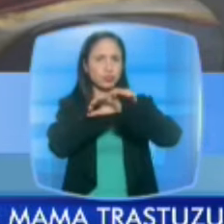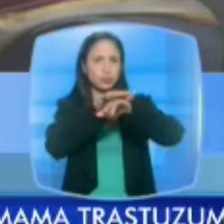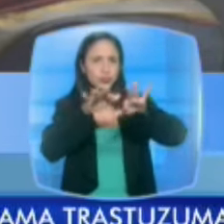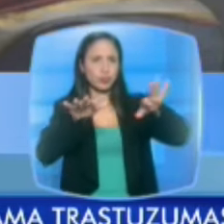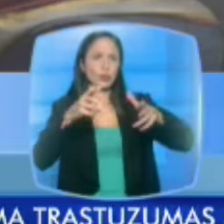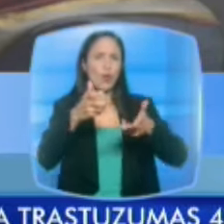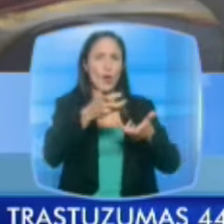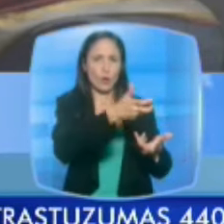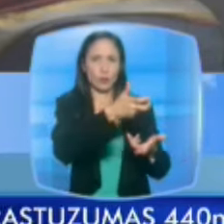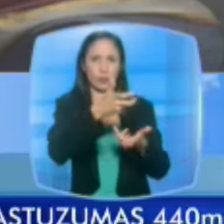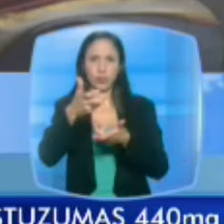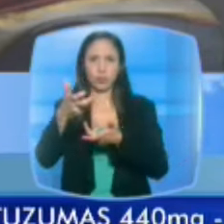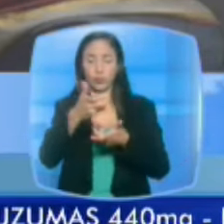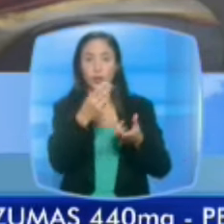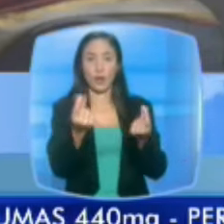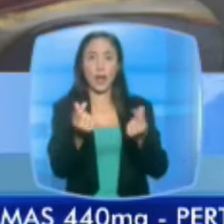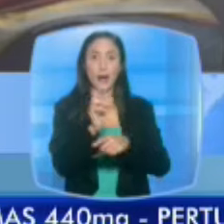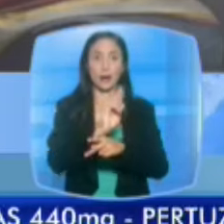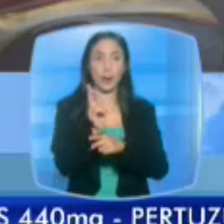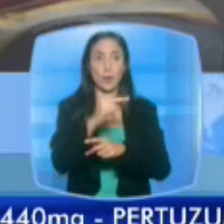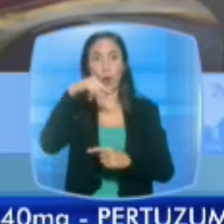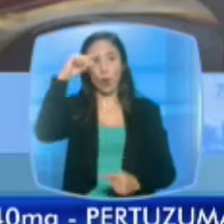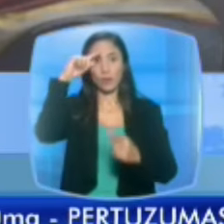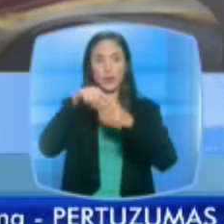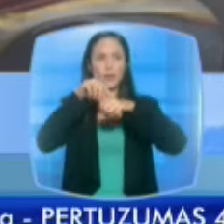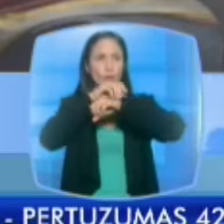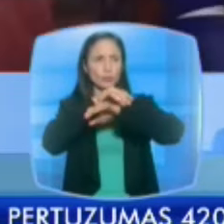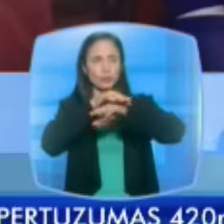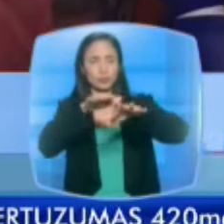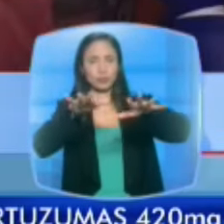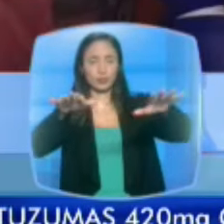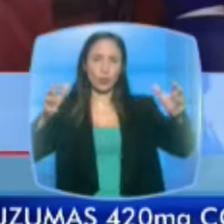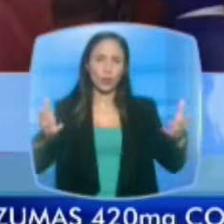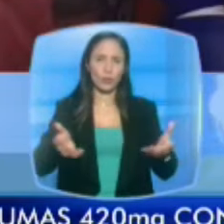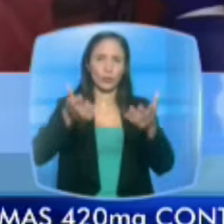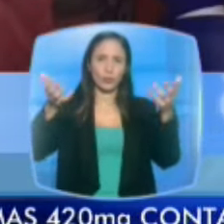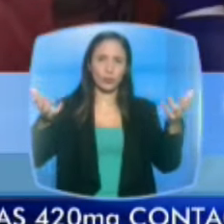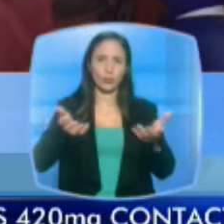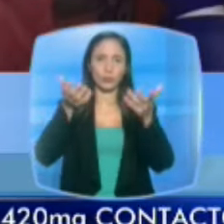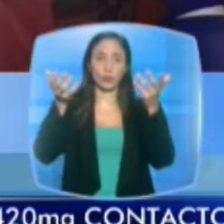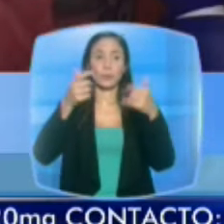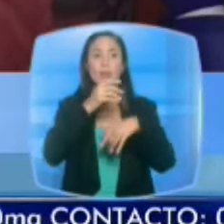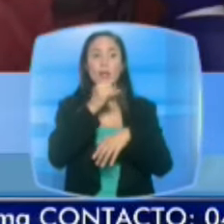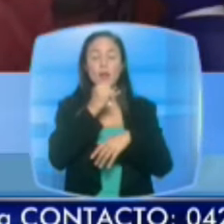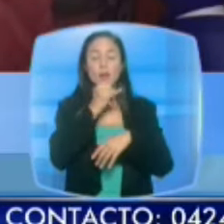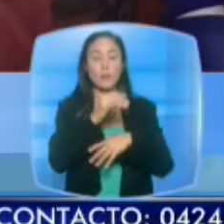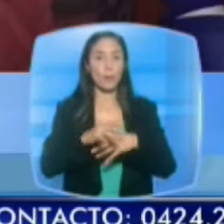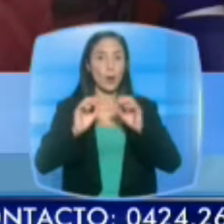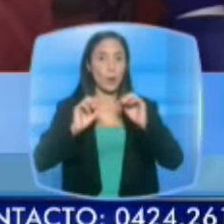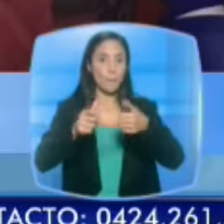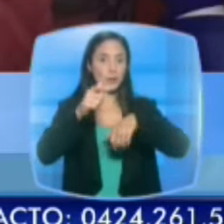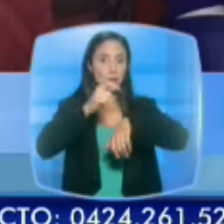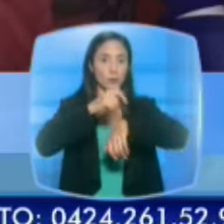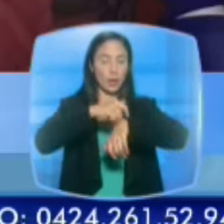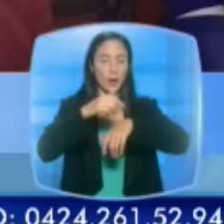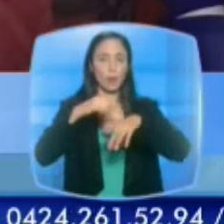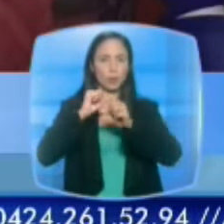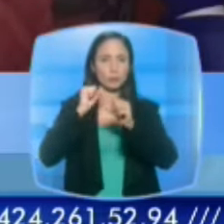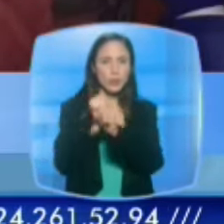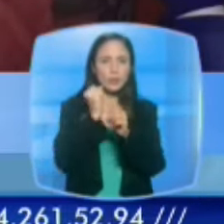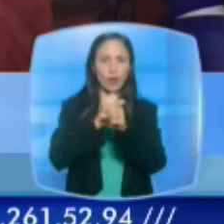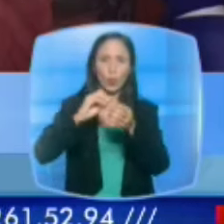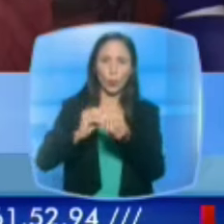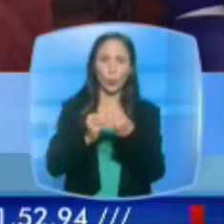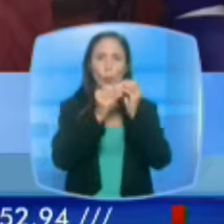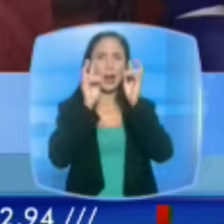de extinción con el fin de evitar la propagación de las llamas, al tiempo que indicaron que comenzaron los trabajos de remoción